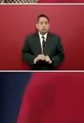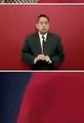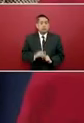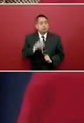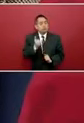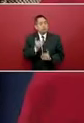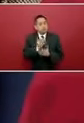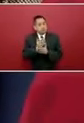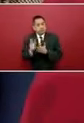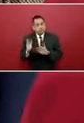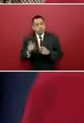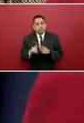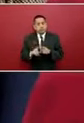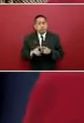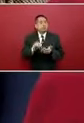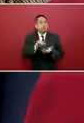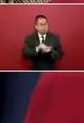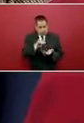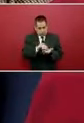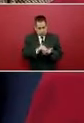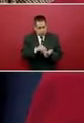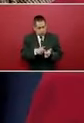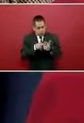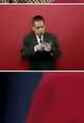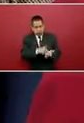Y siguen recibiendo